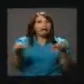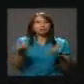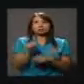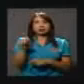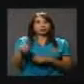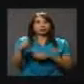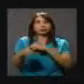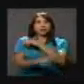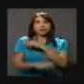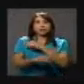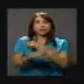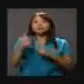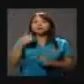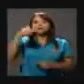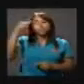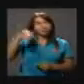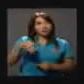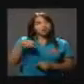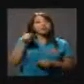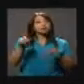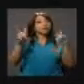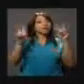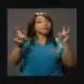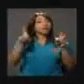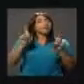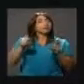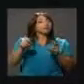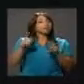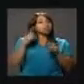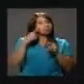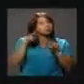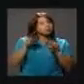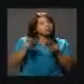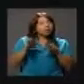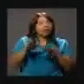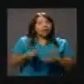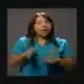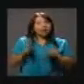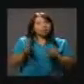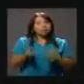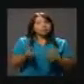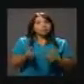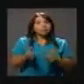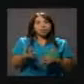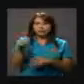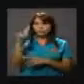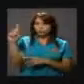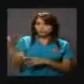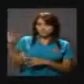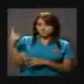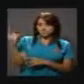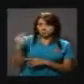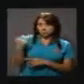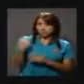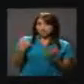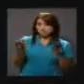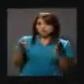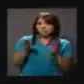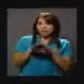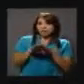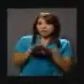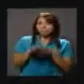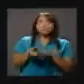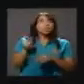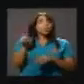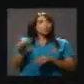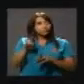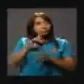parece que es un tema que debemos de ver con mucha calma la pregunta concreta usted la cerraría téngalo usted por seguro que si